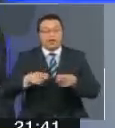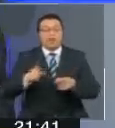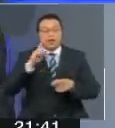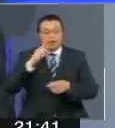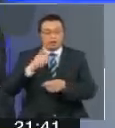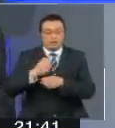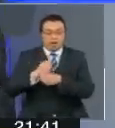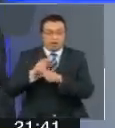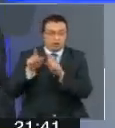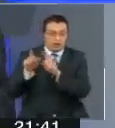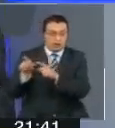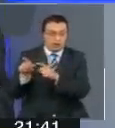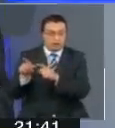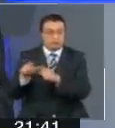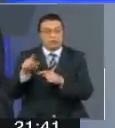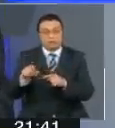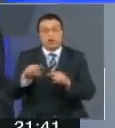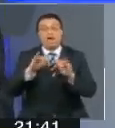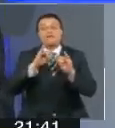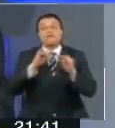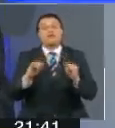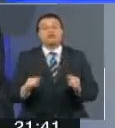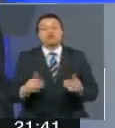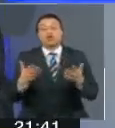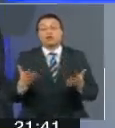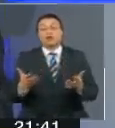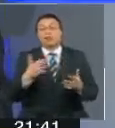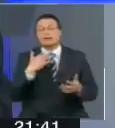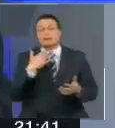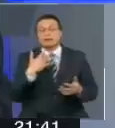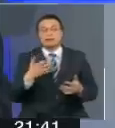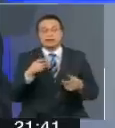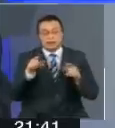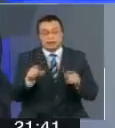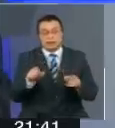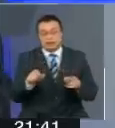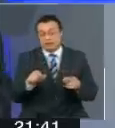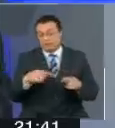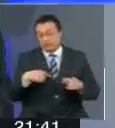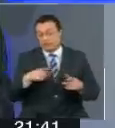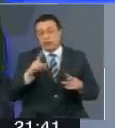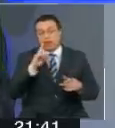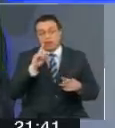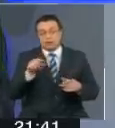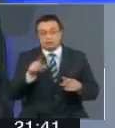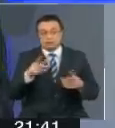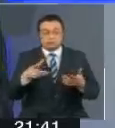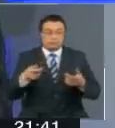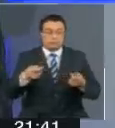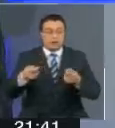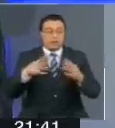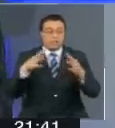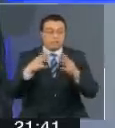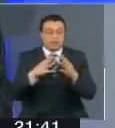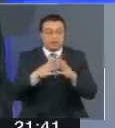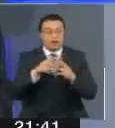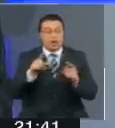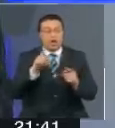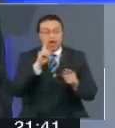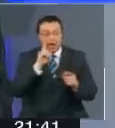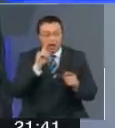su trabajo en función de que ese aparato militar estaba